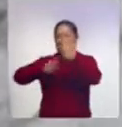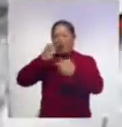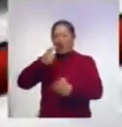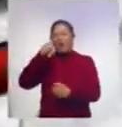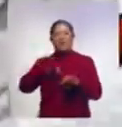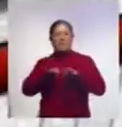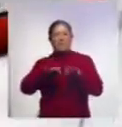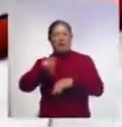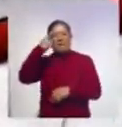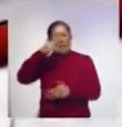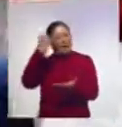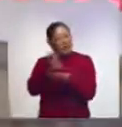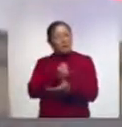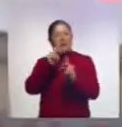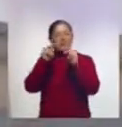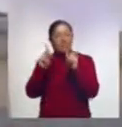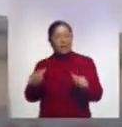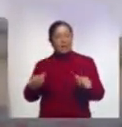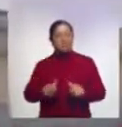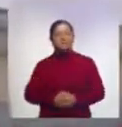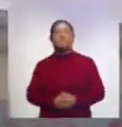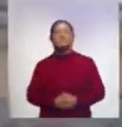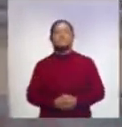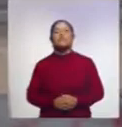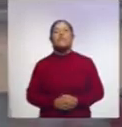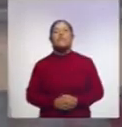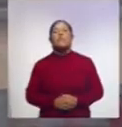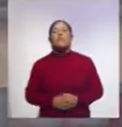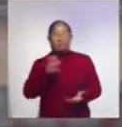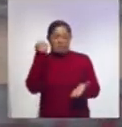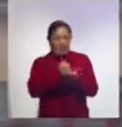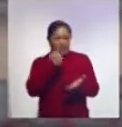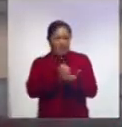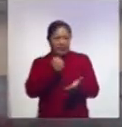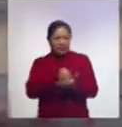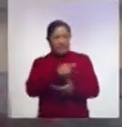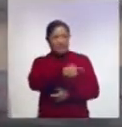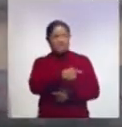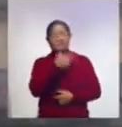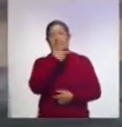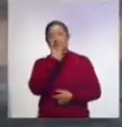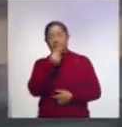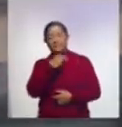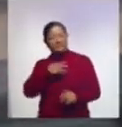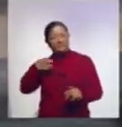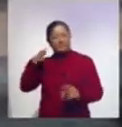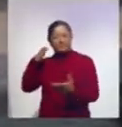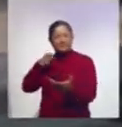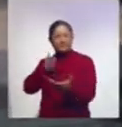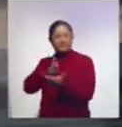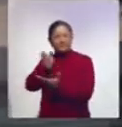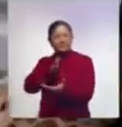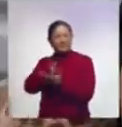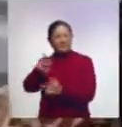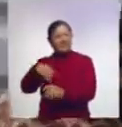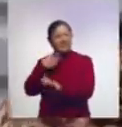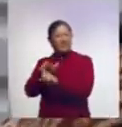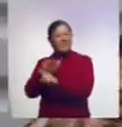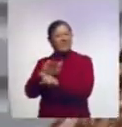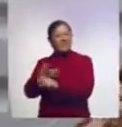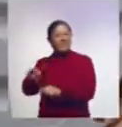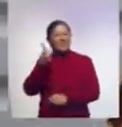paz. Para exigir que cese la violencia machista y feminicida que de enero a junio ha cobrado la vida